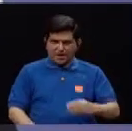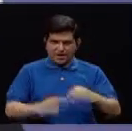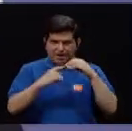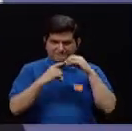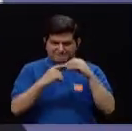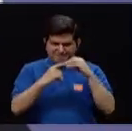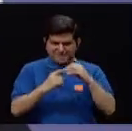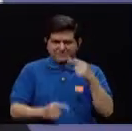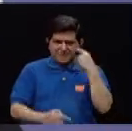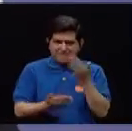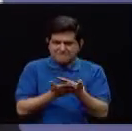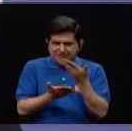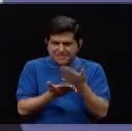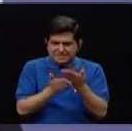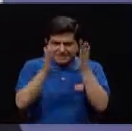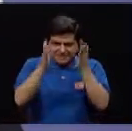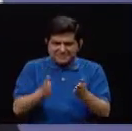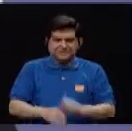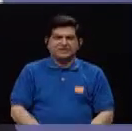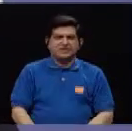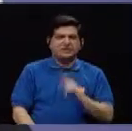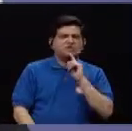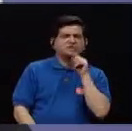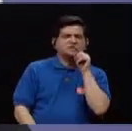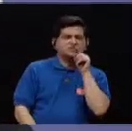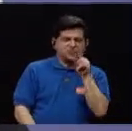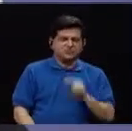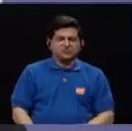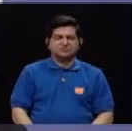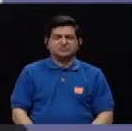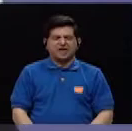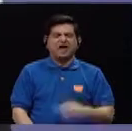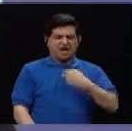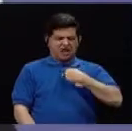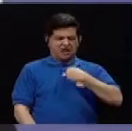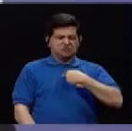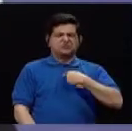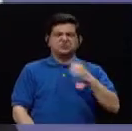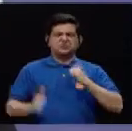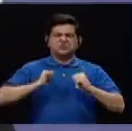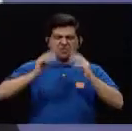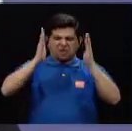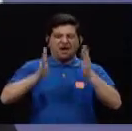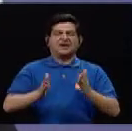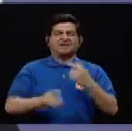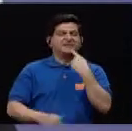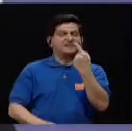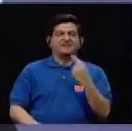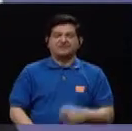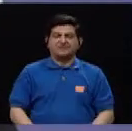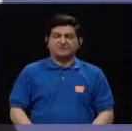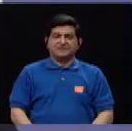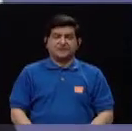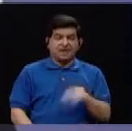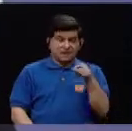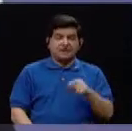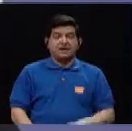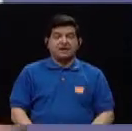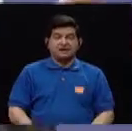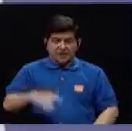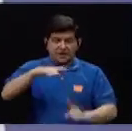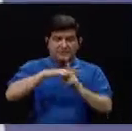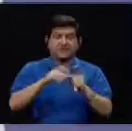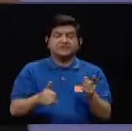es la principal testigo, era la que siempre me veía diciéndole, yo voy a ser actriz, abuela. Y ella estuvo ahí el día que debuté